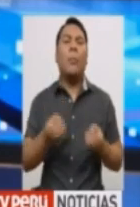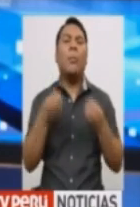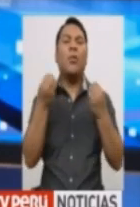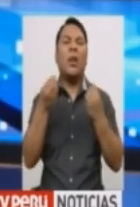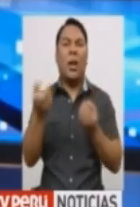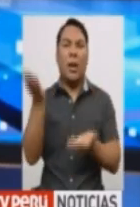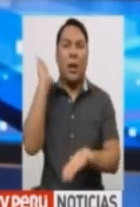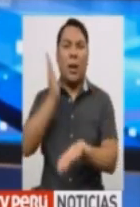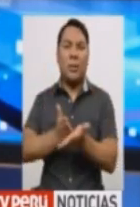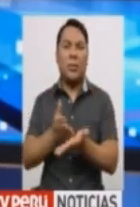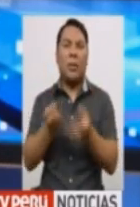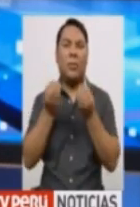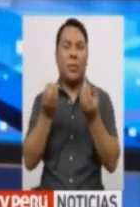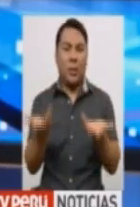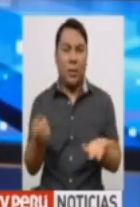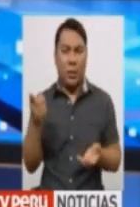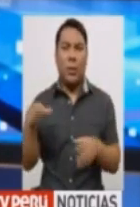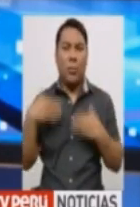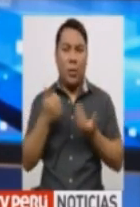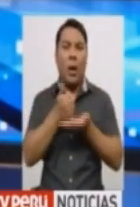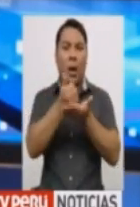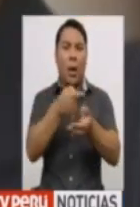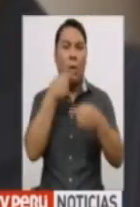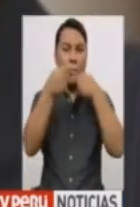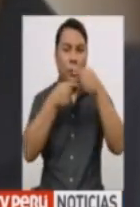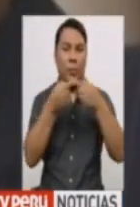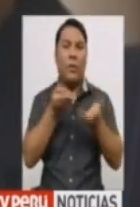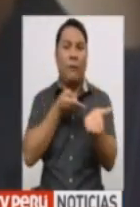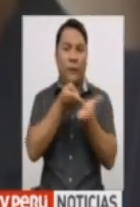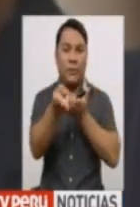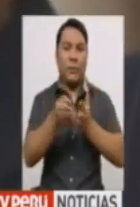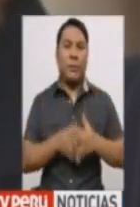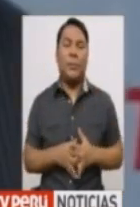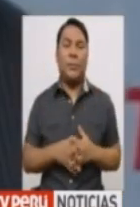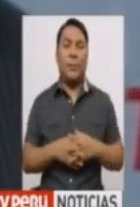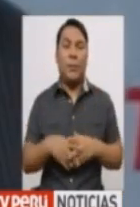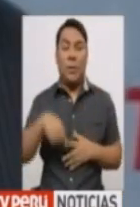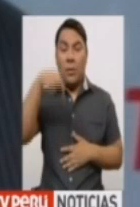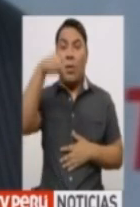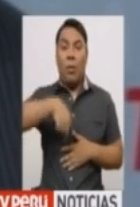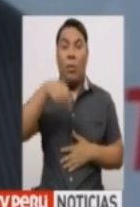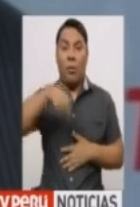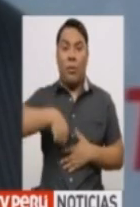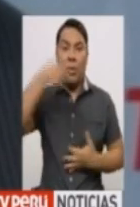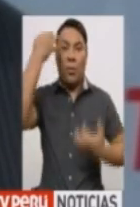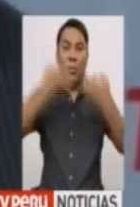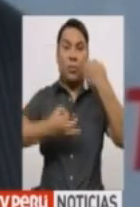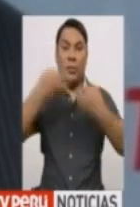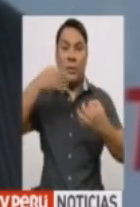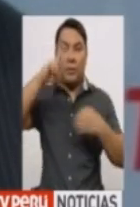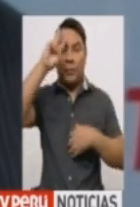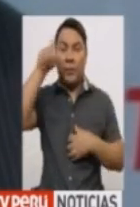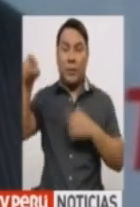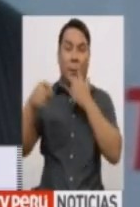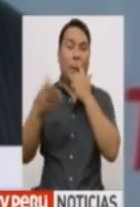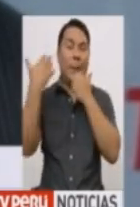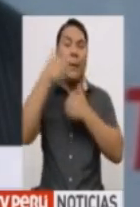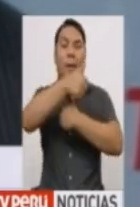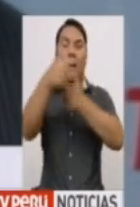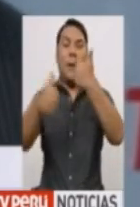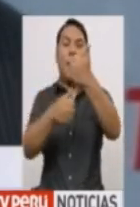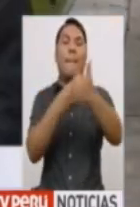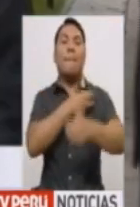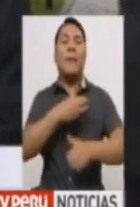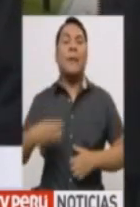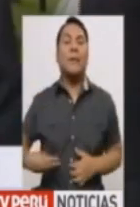se le hace para poder colaborar. Hoy se entregará a la justicia peruana el ex viceministro de Comunicaciones del